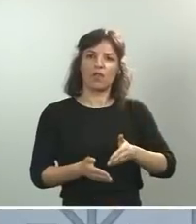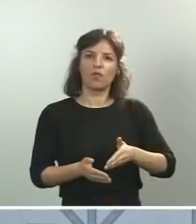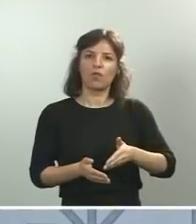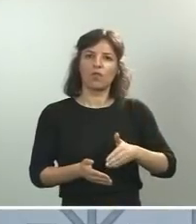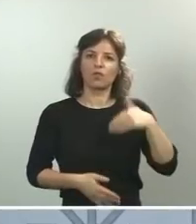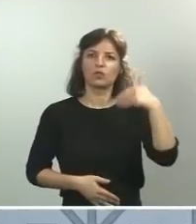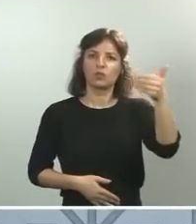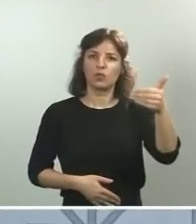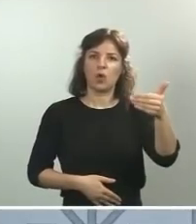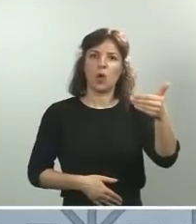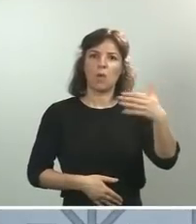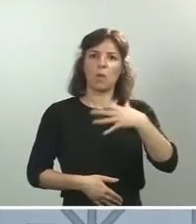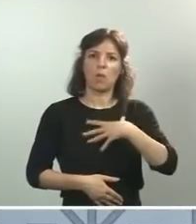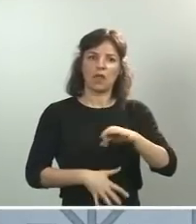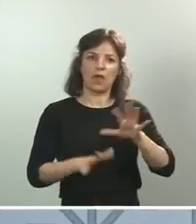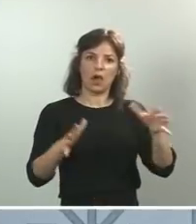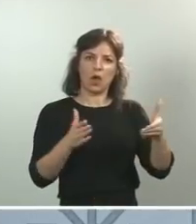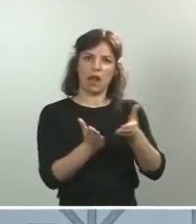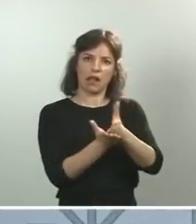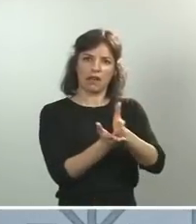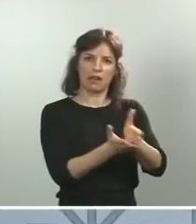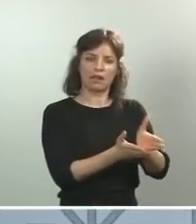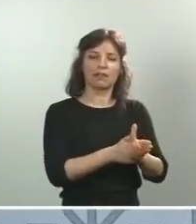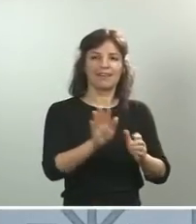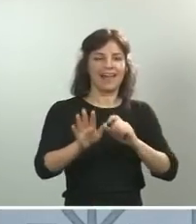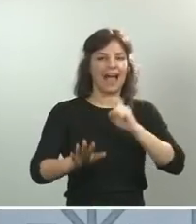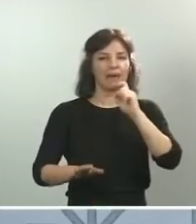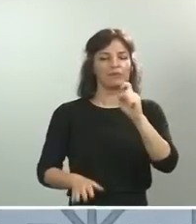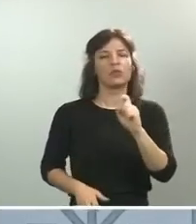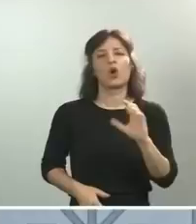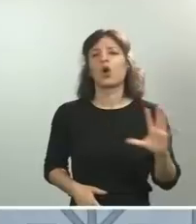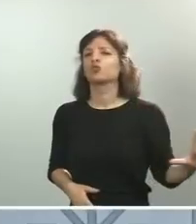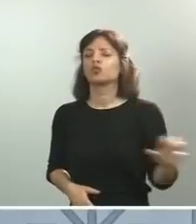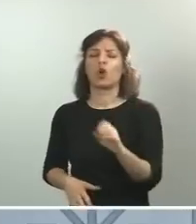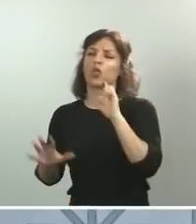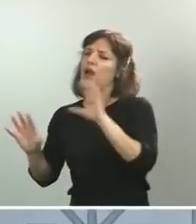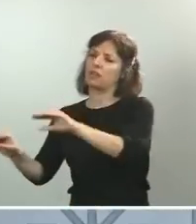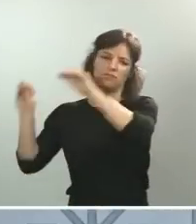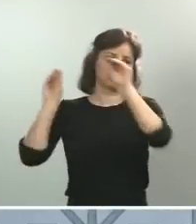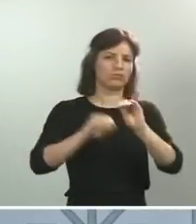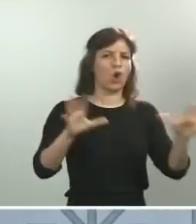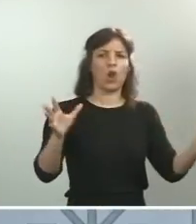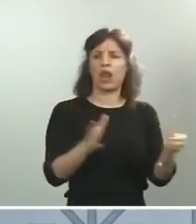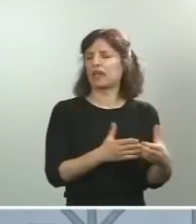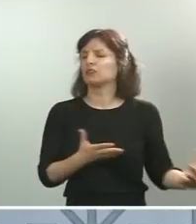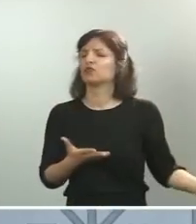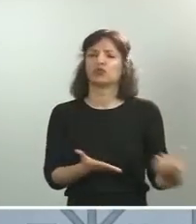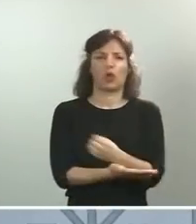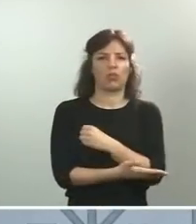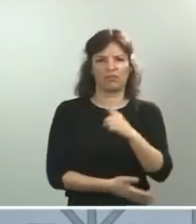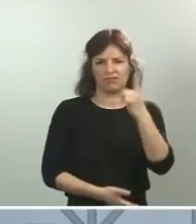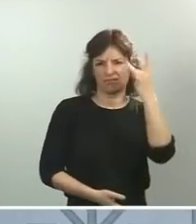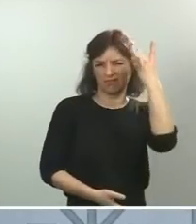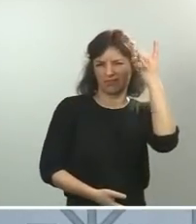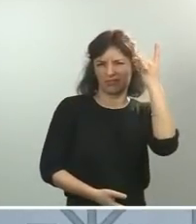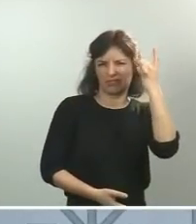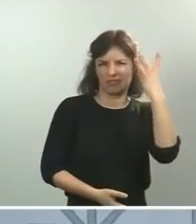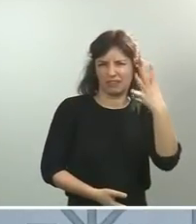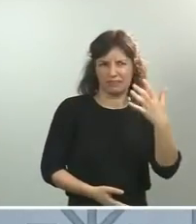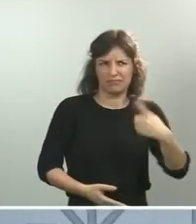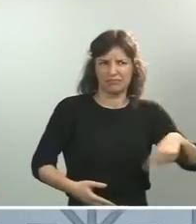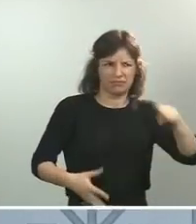online en el futuro, eso sería una estupidez y nadie lo piensa. Está bien que haya grandes universidades online como la UOC o en parte la UNED,